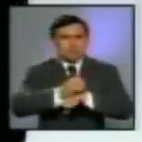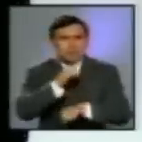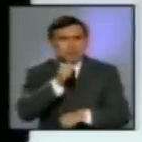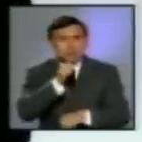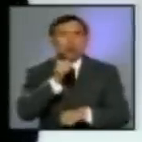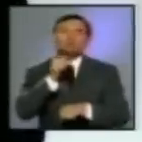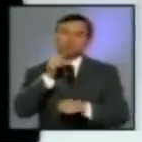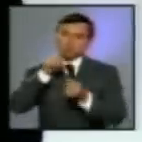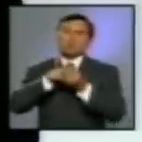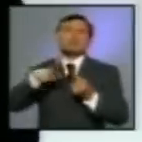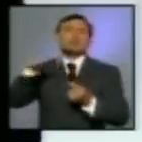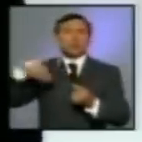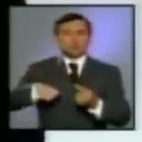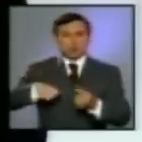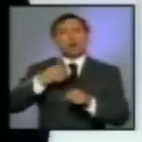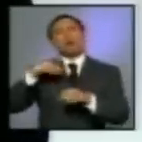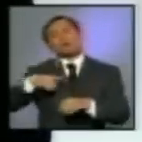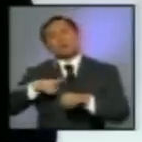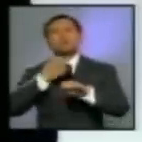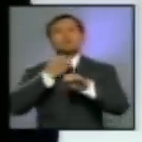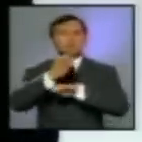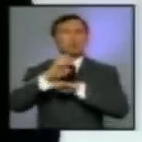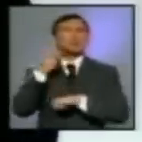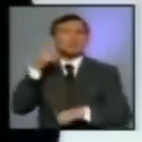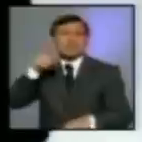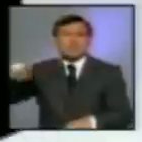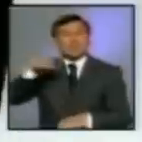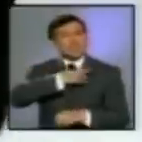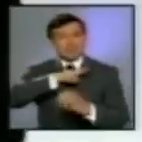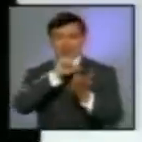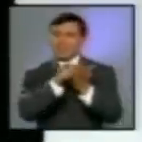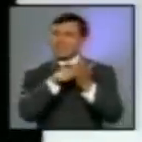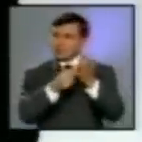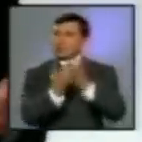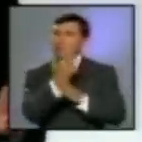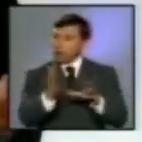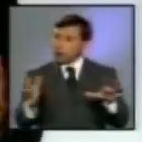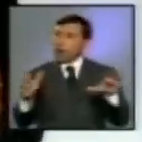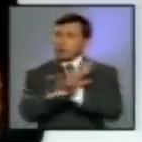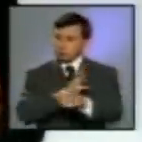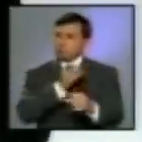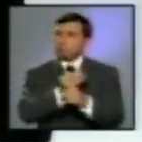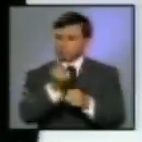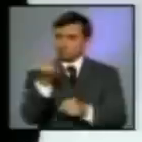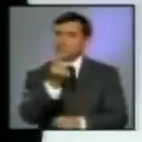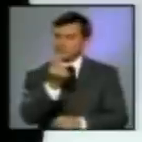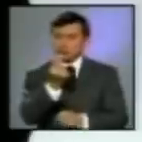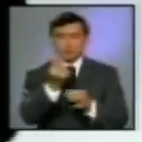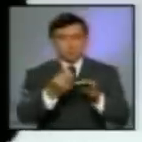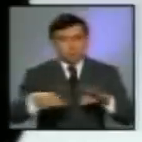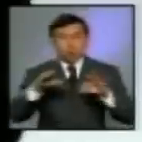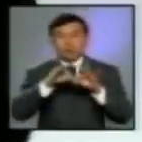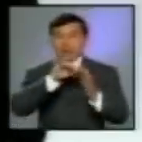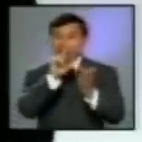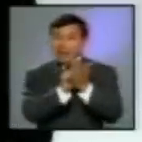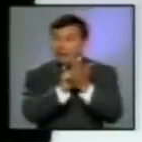el empeño y la voluntad política para llevar a cabo esta trascendental reforma. Desde luego que esta reforma, como ya se ha comentado aquí, implica pues